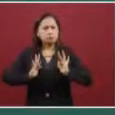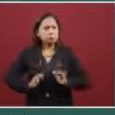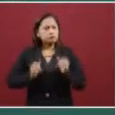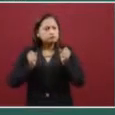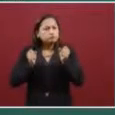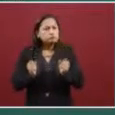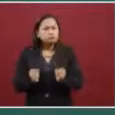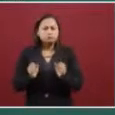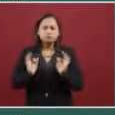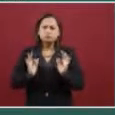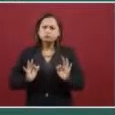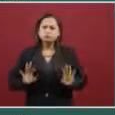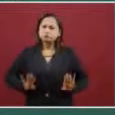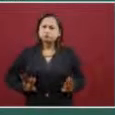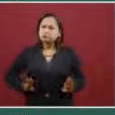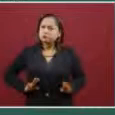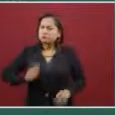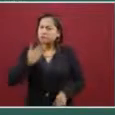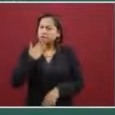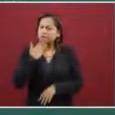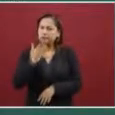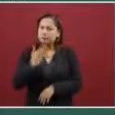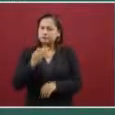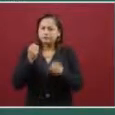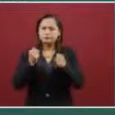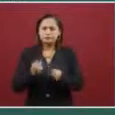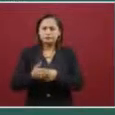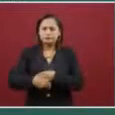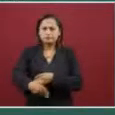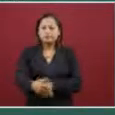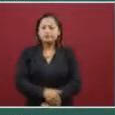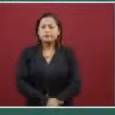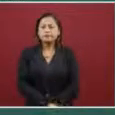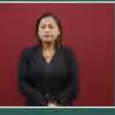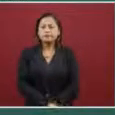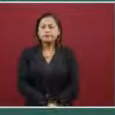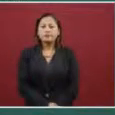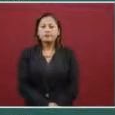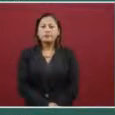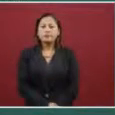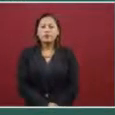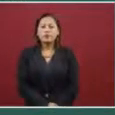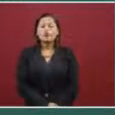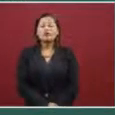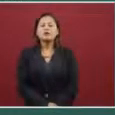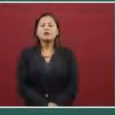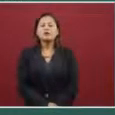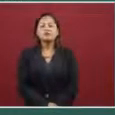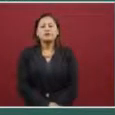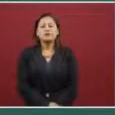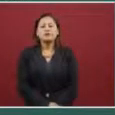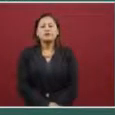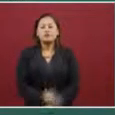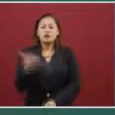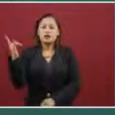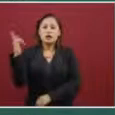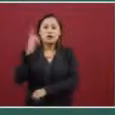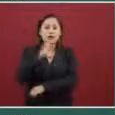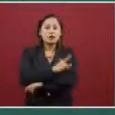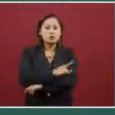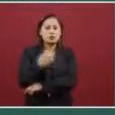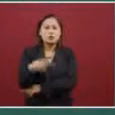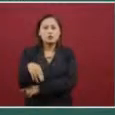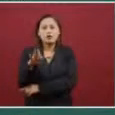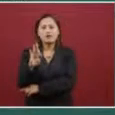comodidad y el desarrollo del aeropuerto felipe ángeles